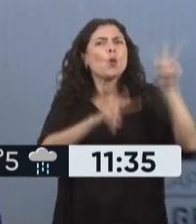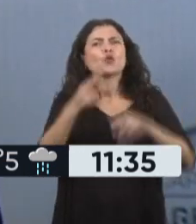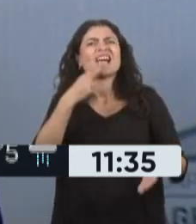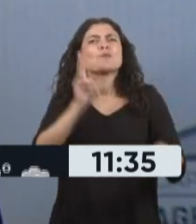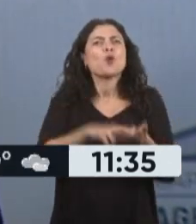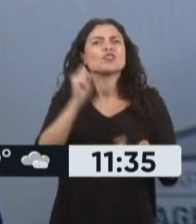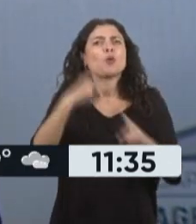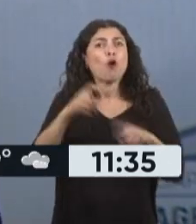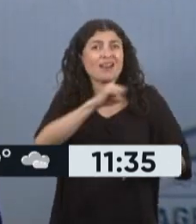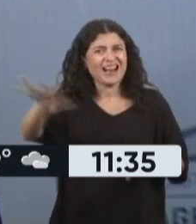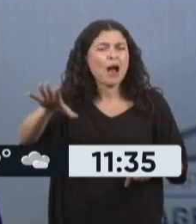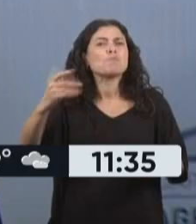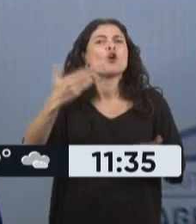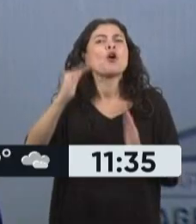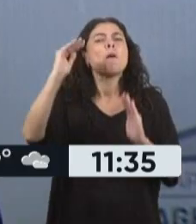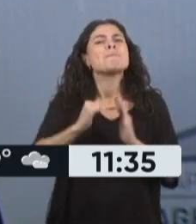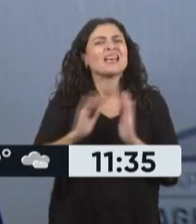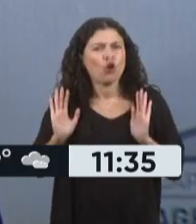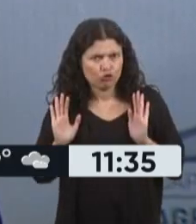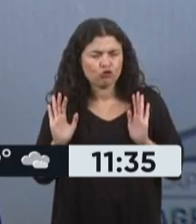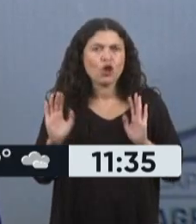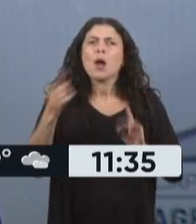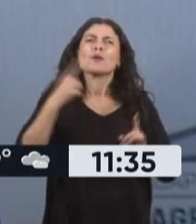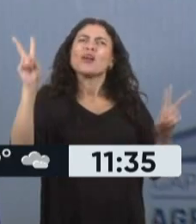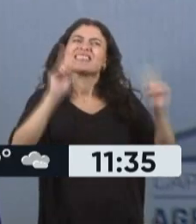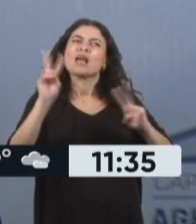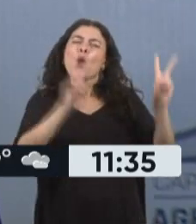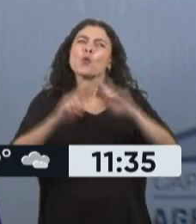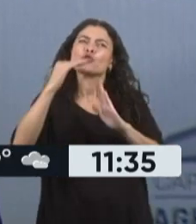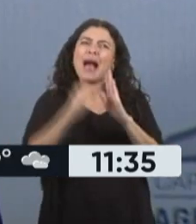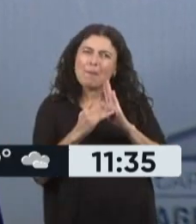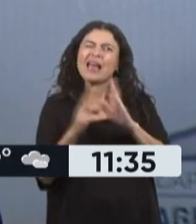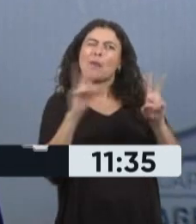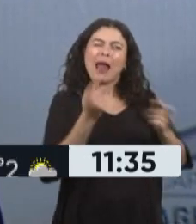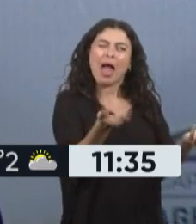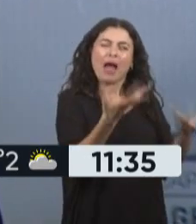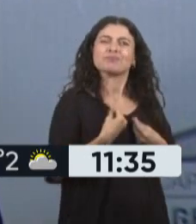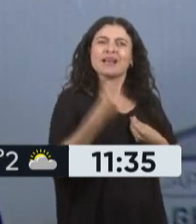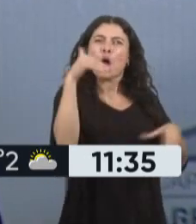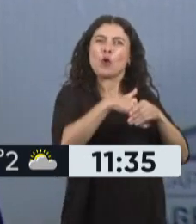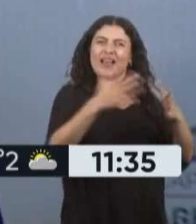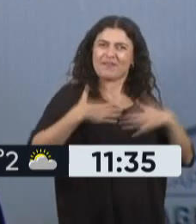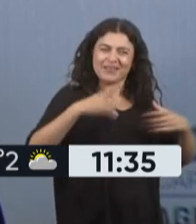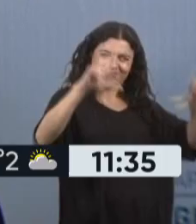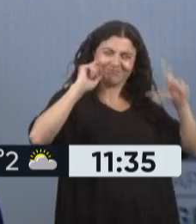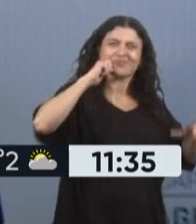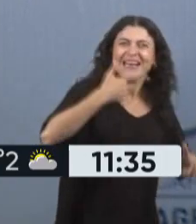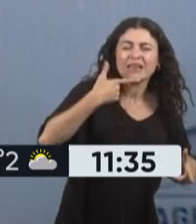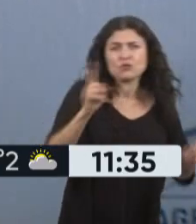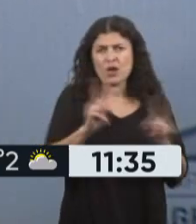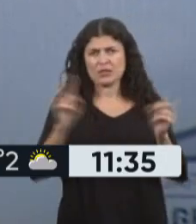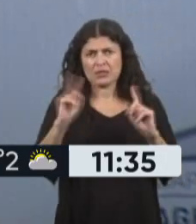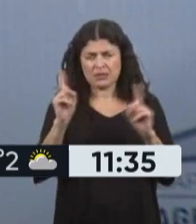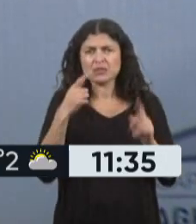retenciones, pero no le sirve a nadie que las bajemos para sacar rédito político de las elecciones y después el modelo reviente y tengamos que volver